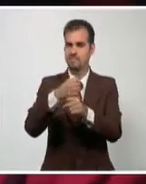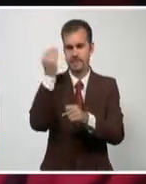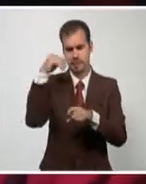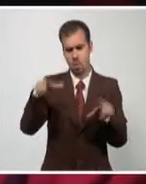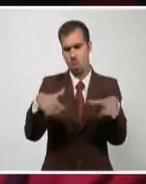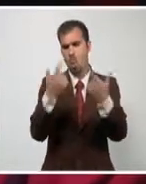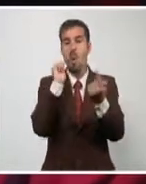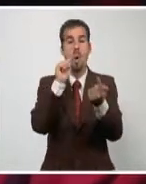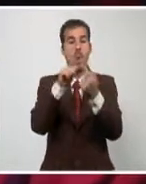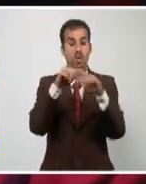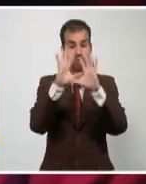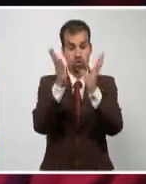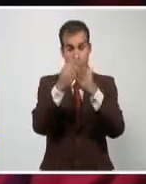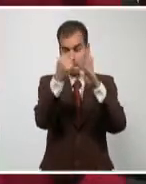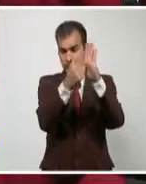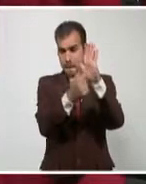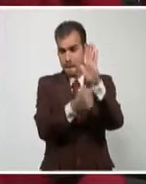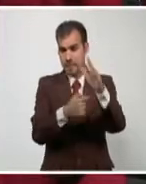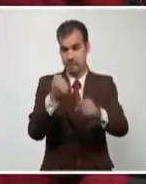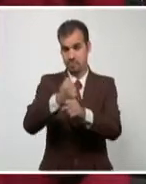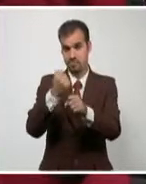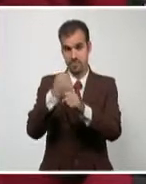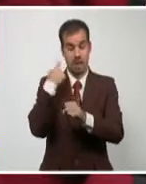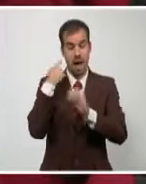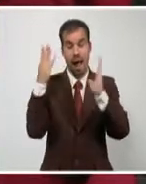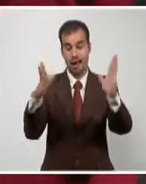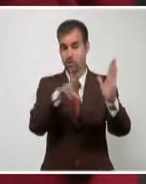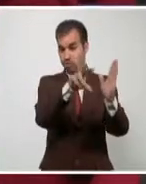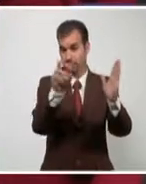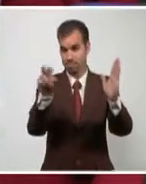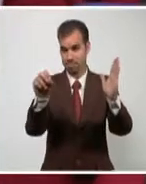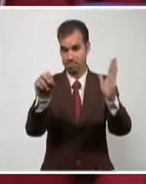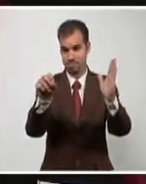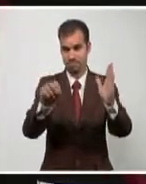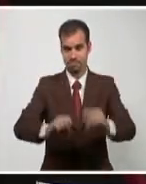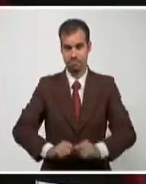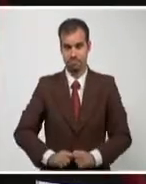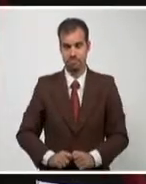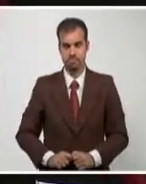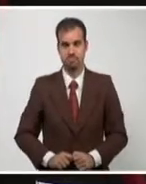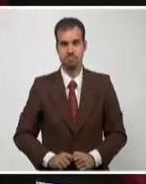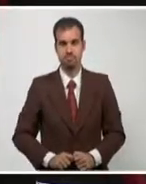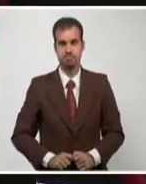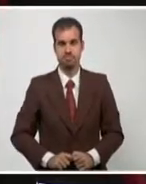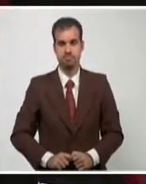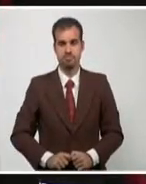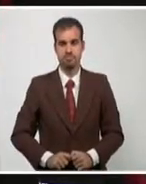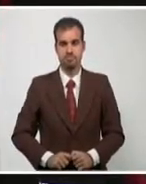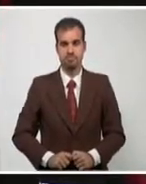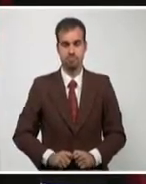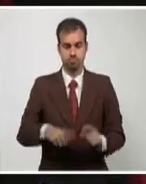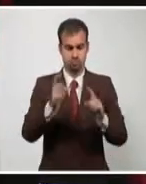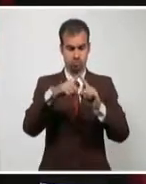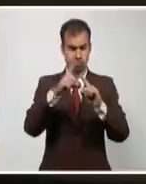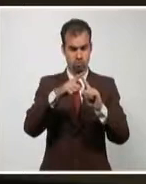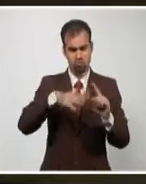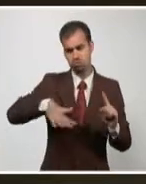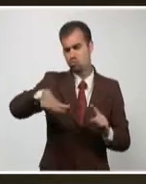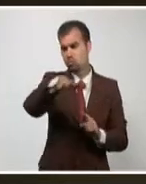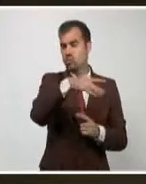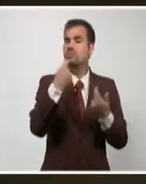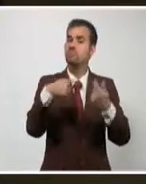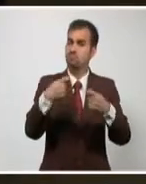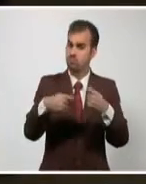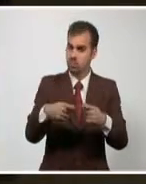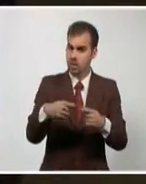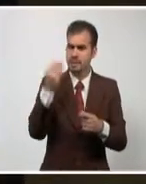de los objetivos de trabajo para el año 2020. La CTC y los sindicatos, dijo, deben enfrentar con